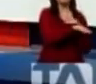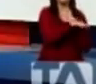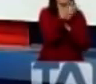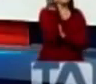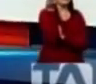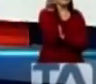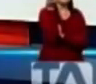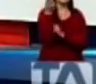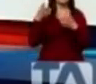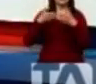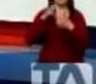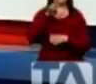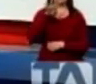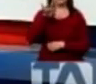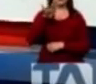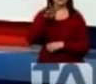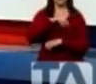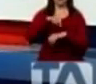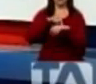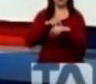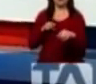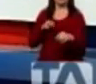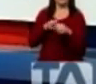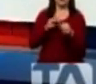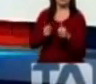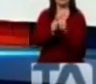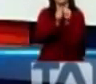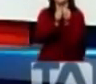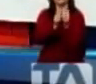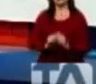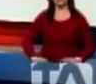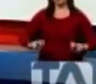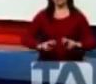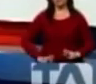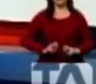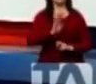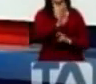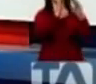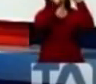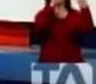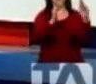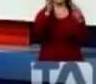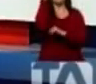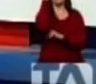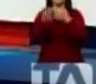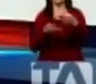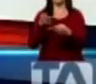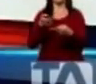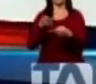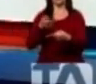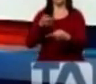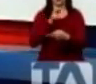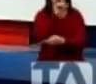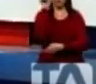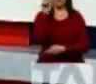dinero. Un equipo de 24 horas se sumó a las investigaciones en el inmueble del narcotraficante, donde recientemente hallaron 2